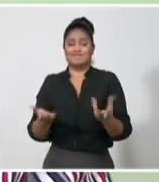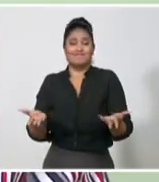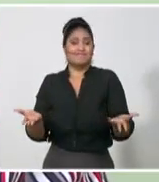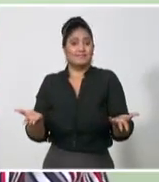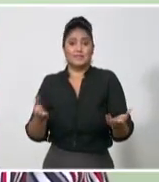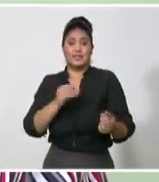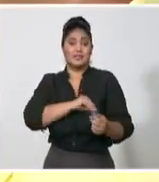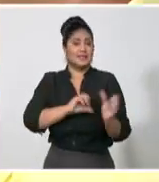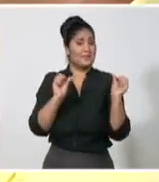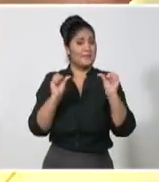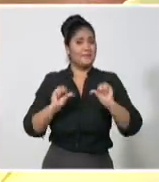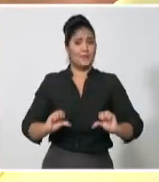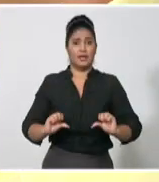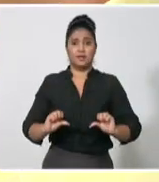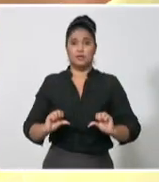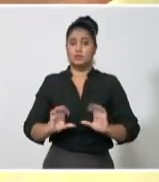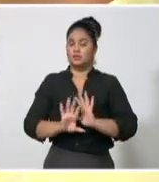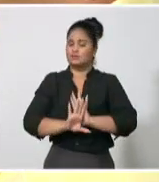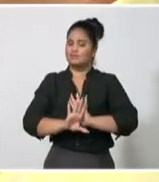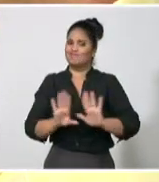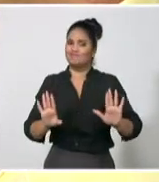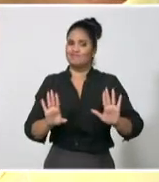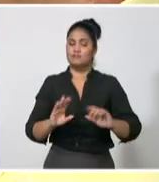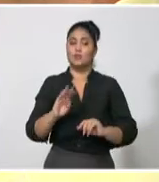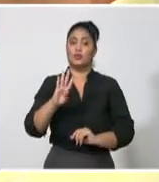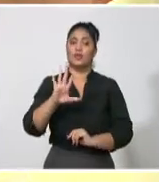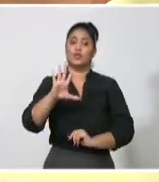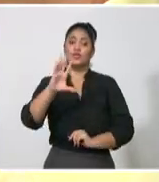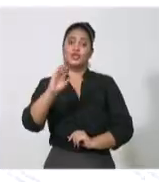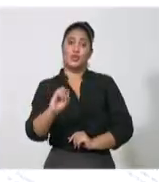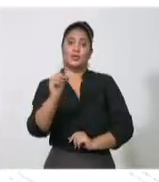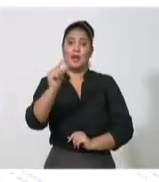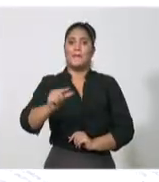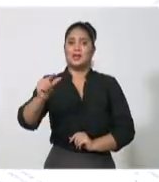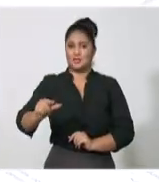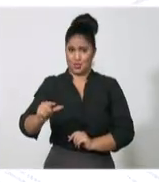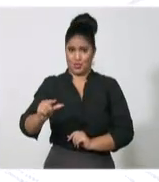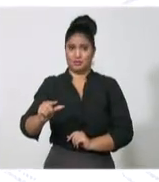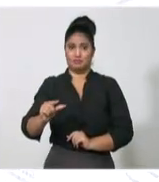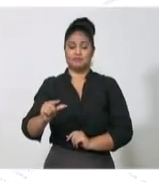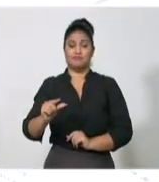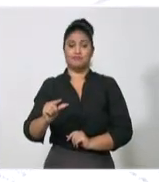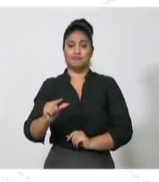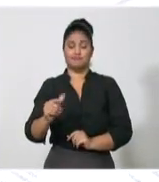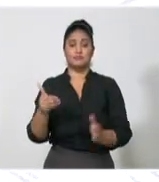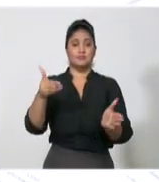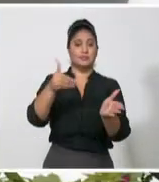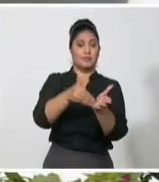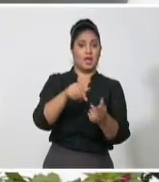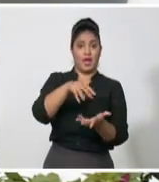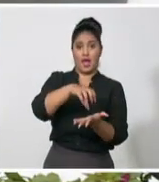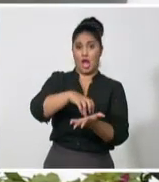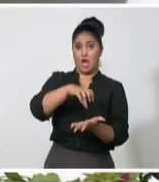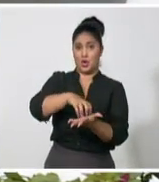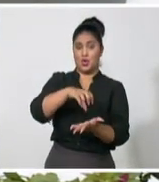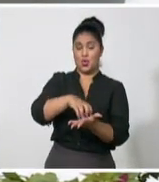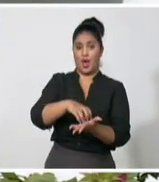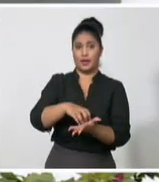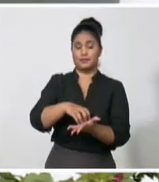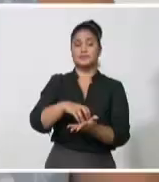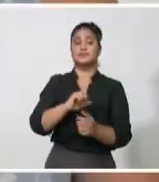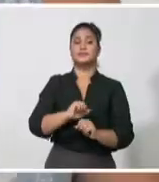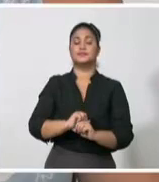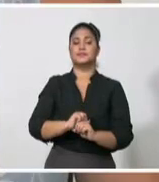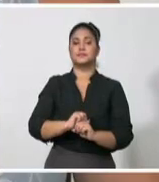El virus es terrible. 450 voluntarios deberán participar en este ensayo con placebo en el Instituto Nacional